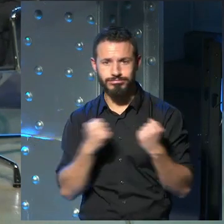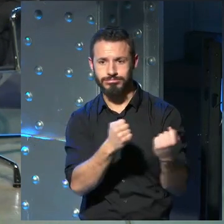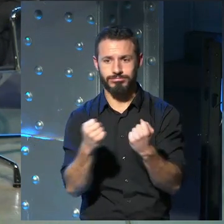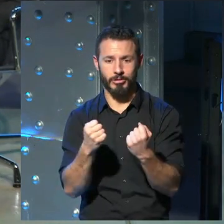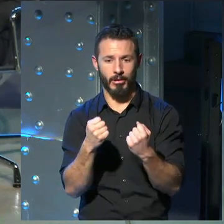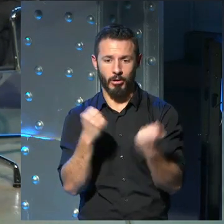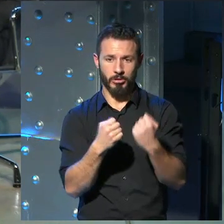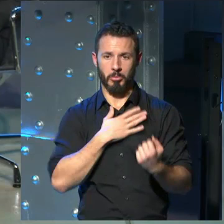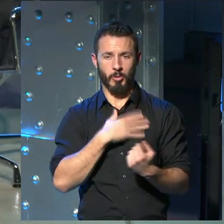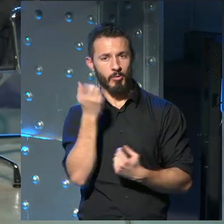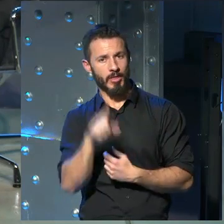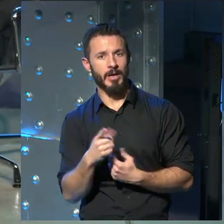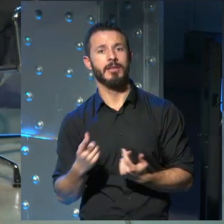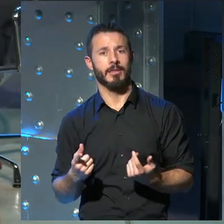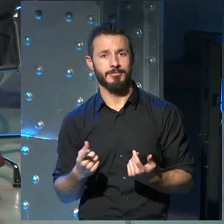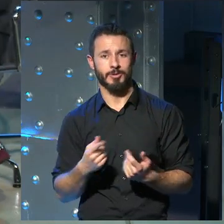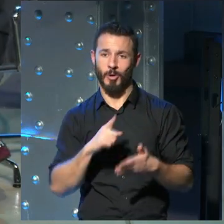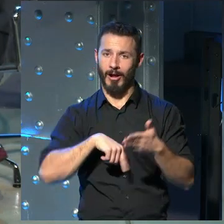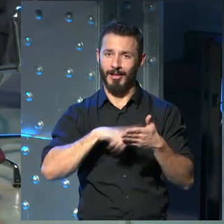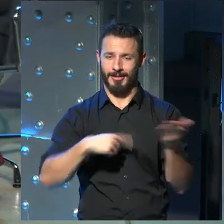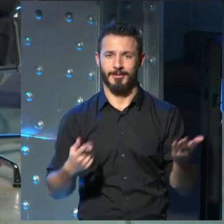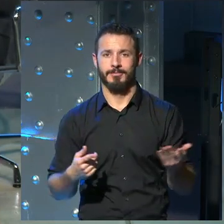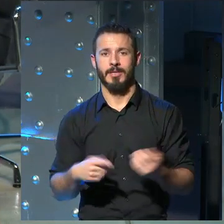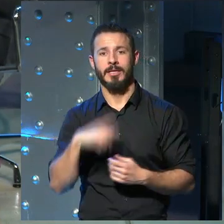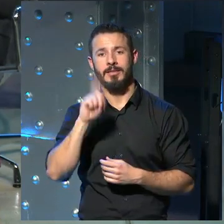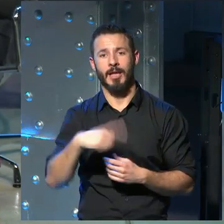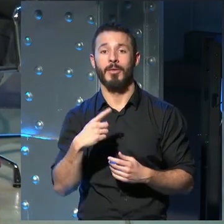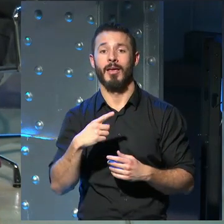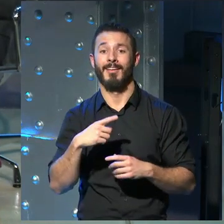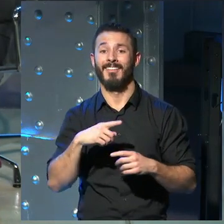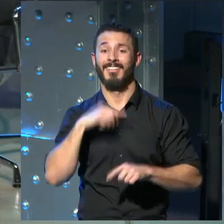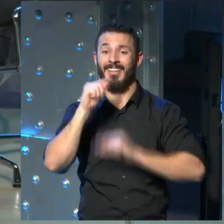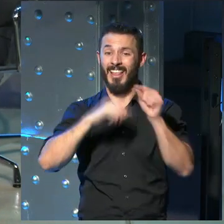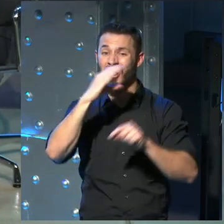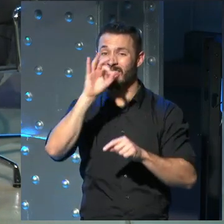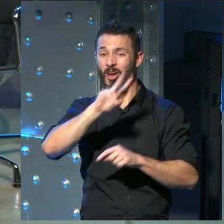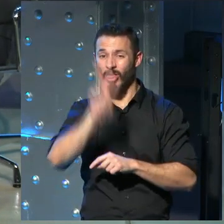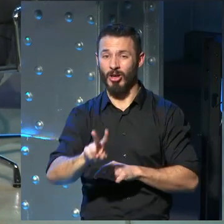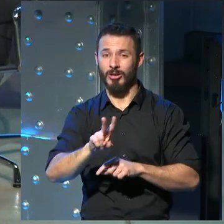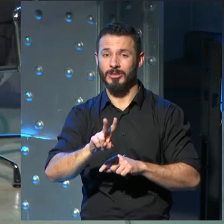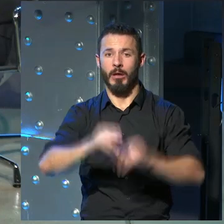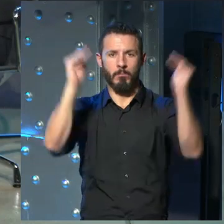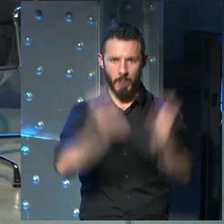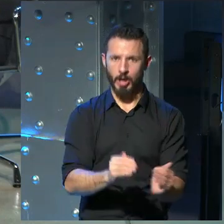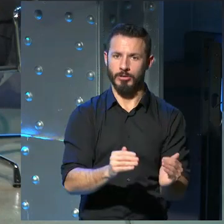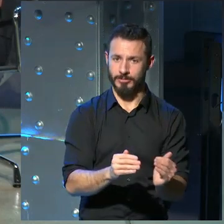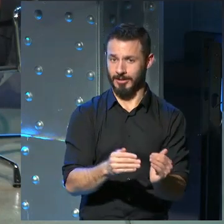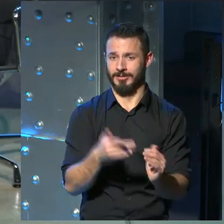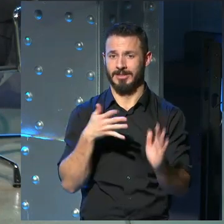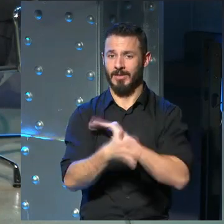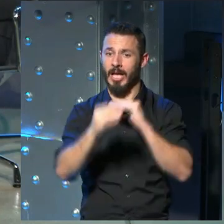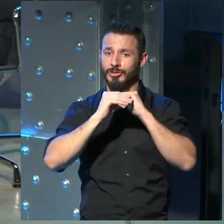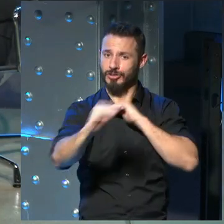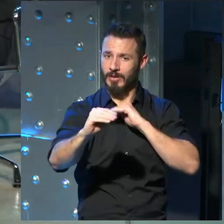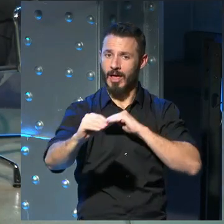tener algo en propiedad. Y además también se disminuye el componente de CO2, que tú también hablas un poco de esa sostenibilidad y de esa mejora en el